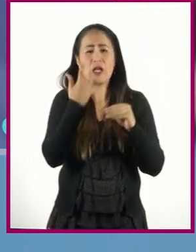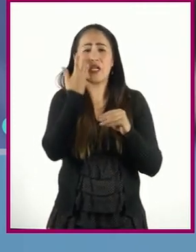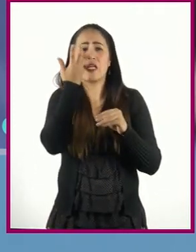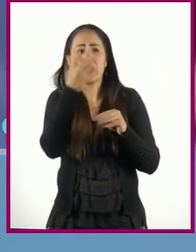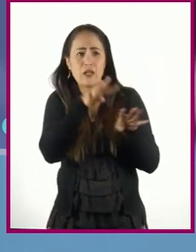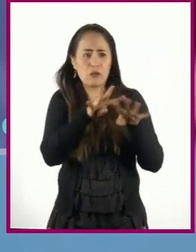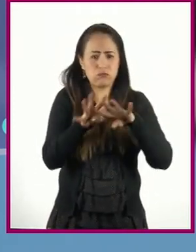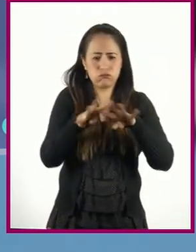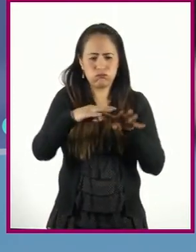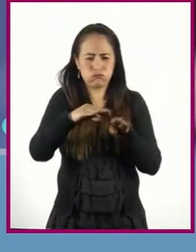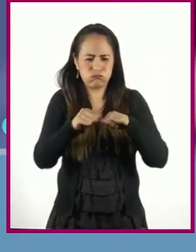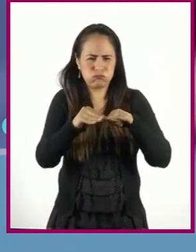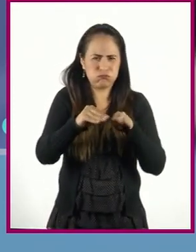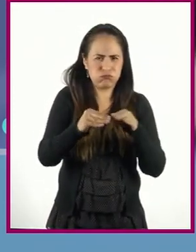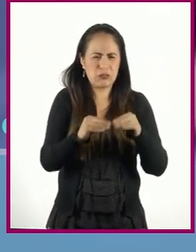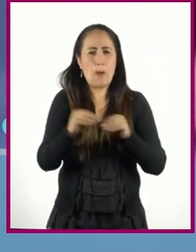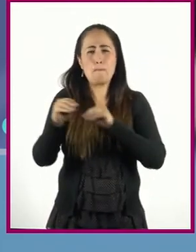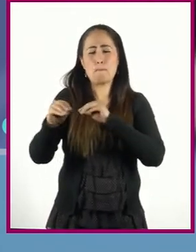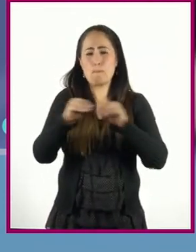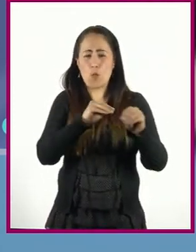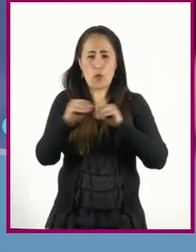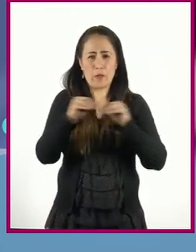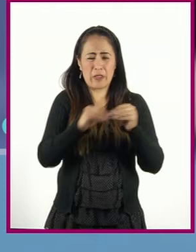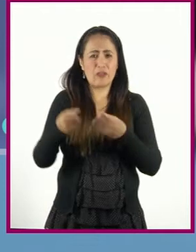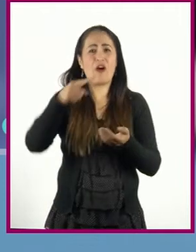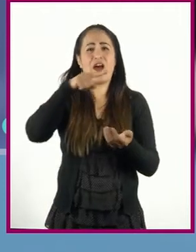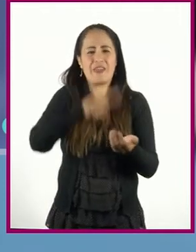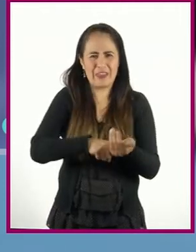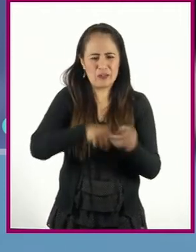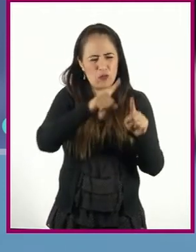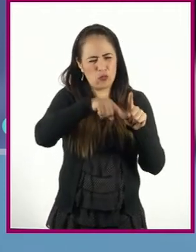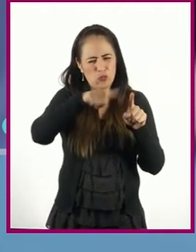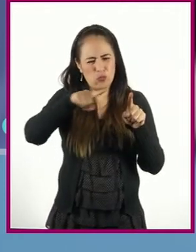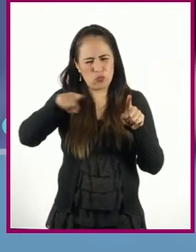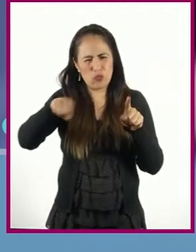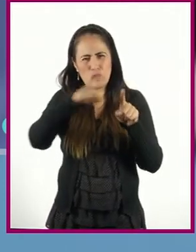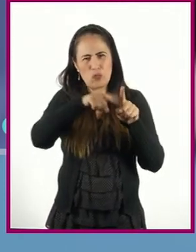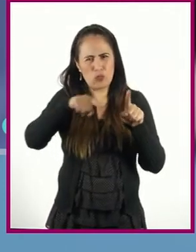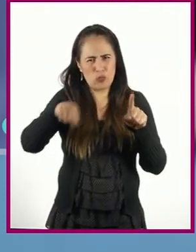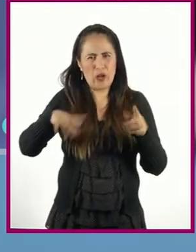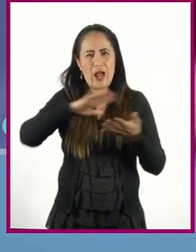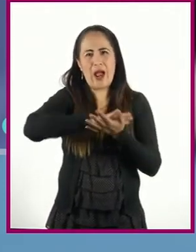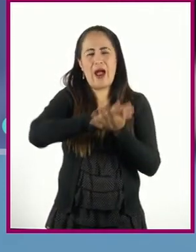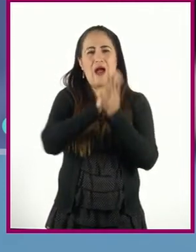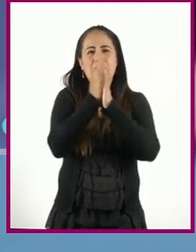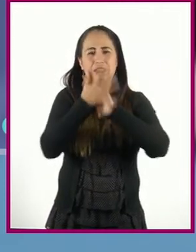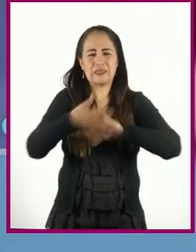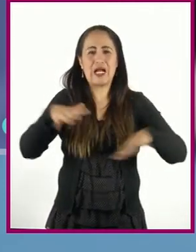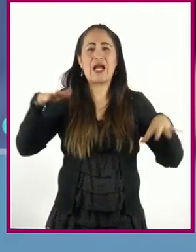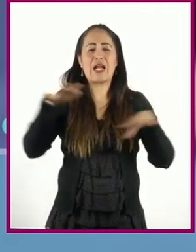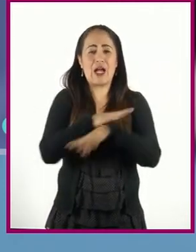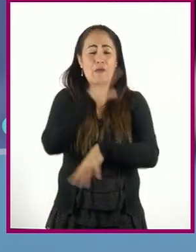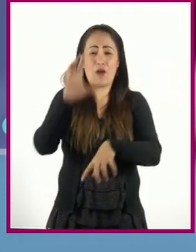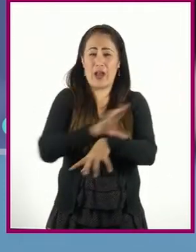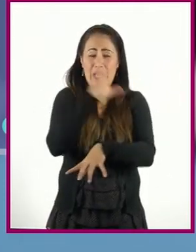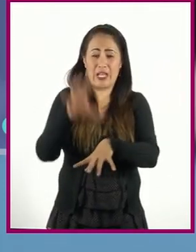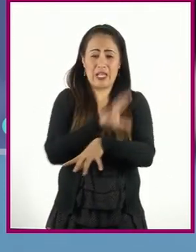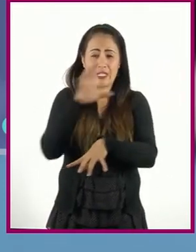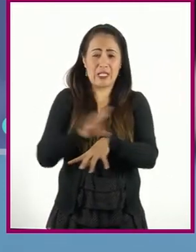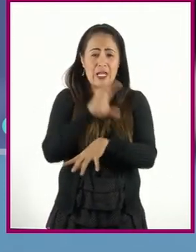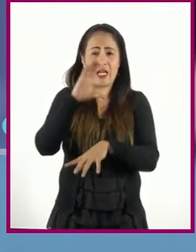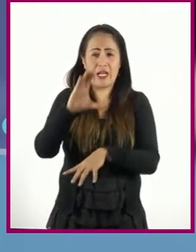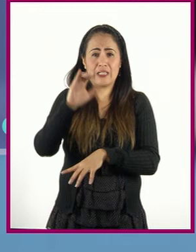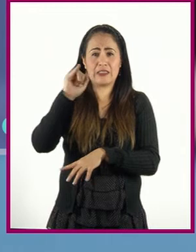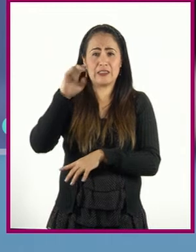con ellas. El movimiento que provocan las microondas se traduce en un aumento en la energía cinética de las